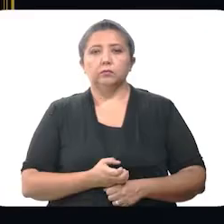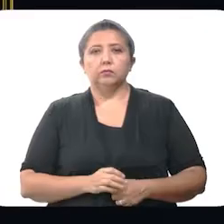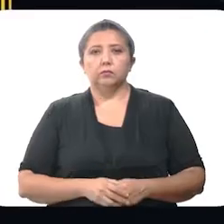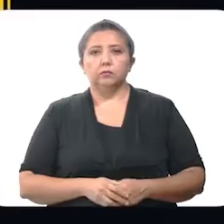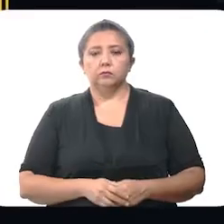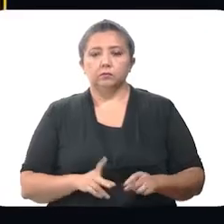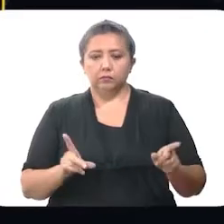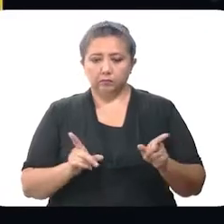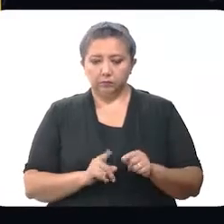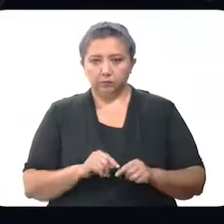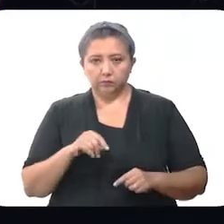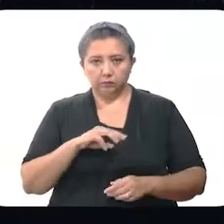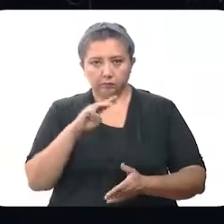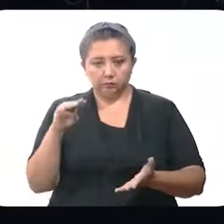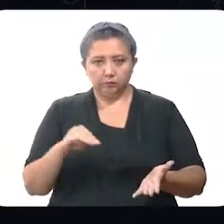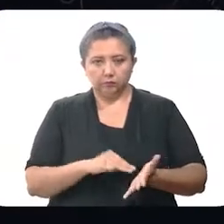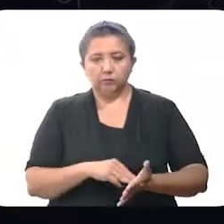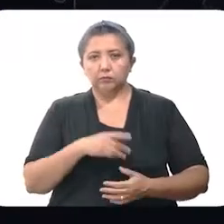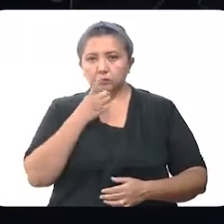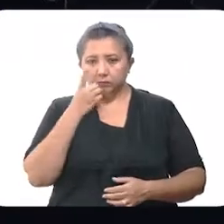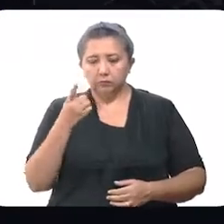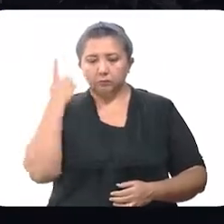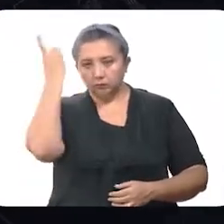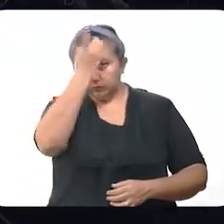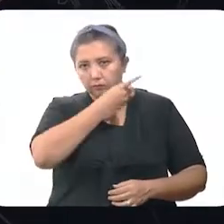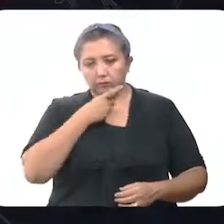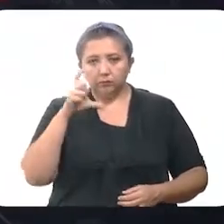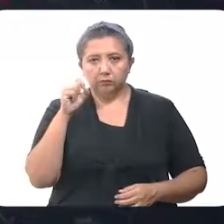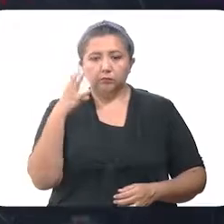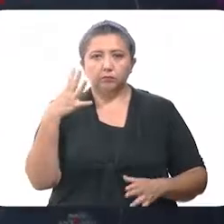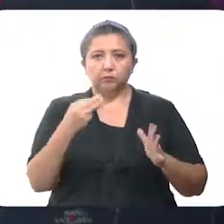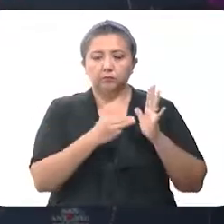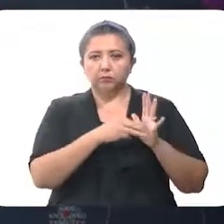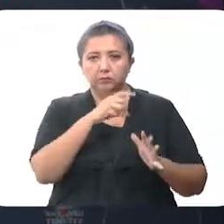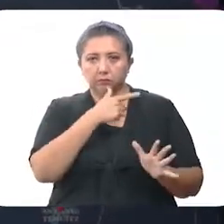estado. Específicamente en Mérida, se han diagnosticado